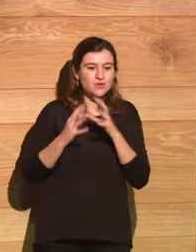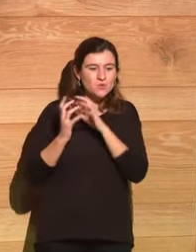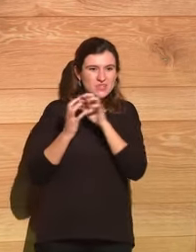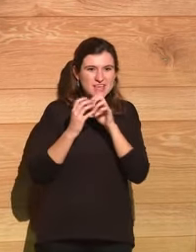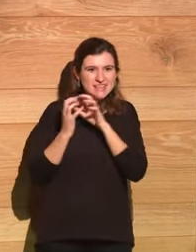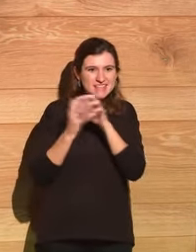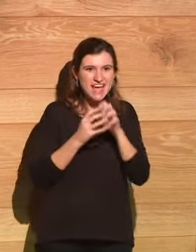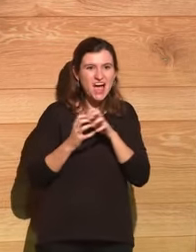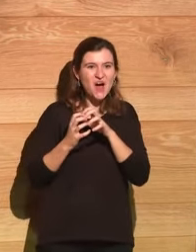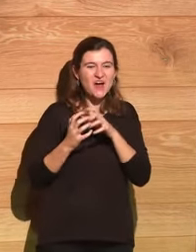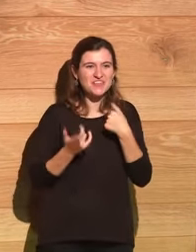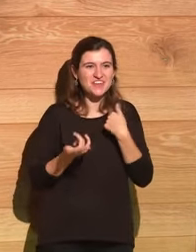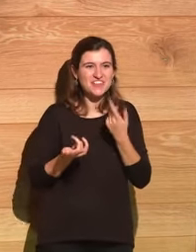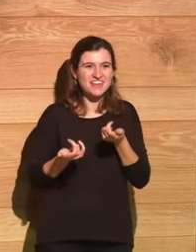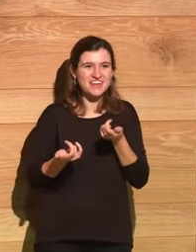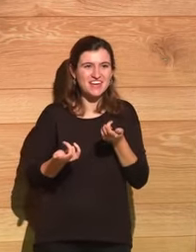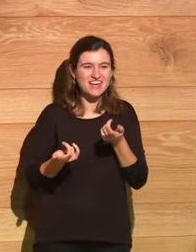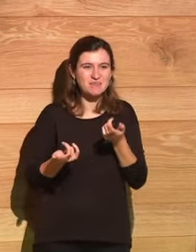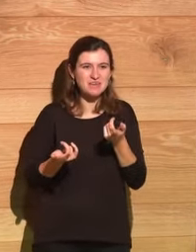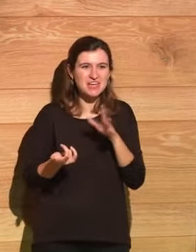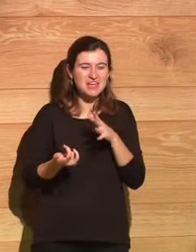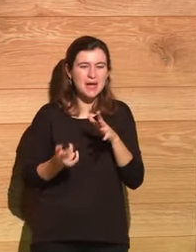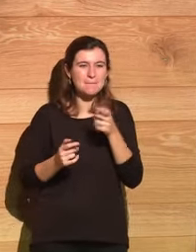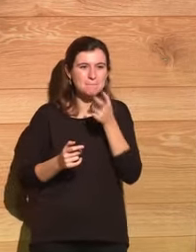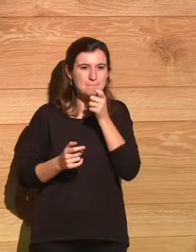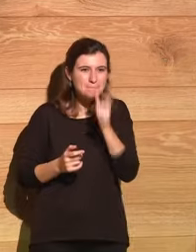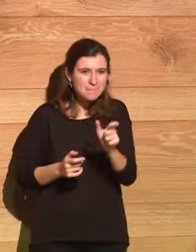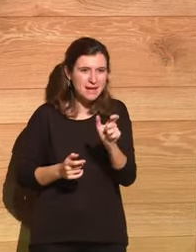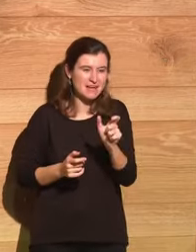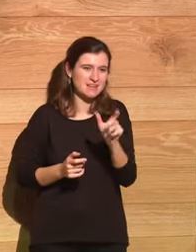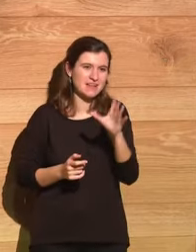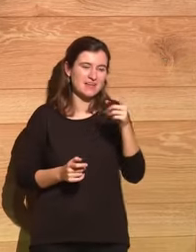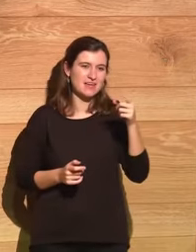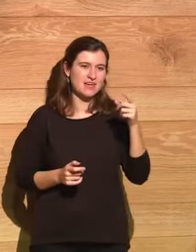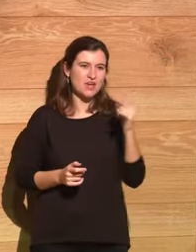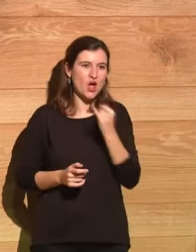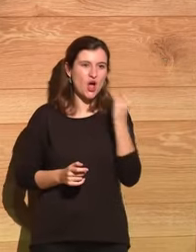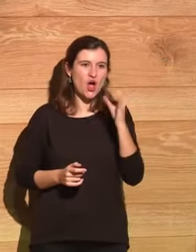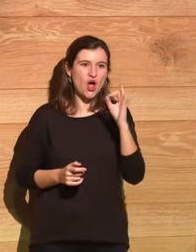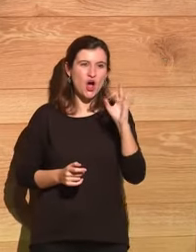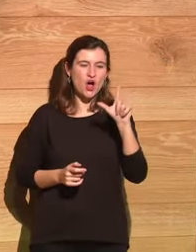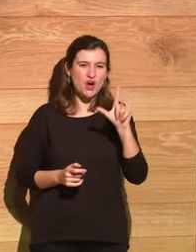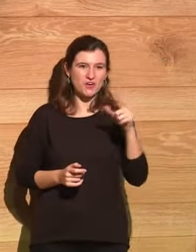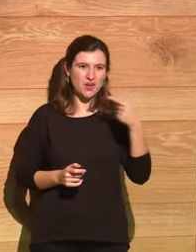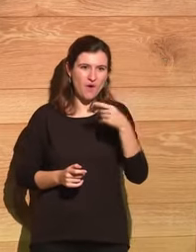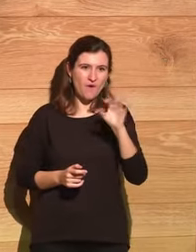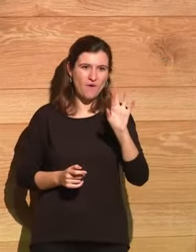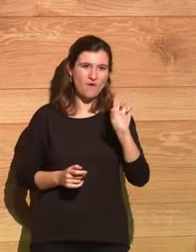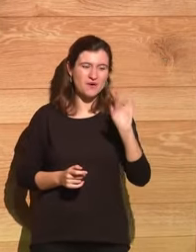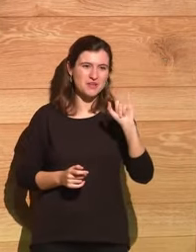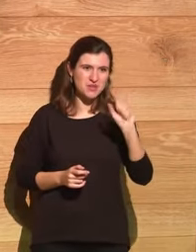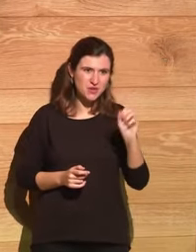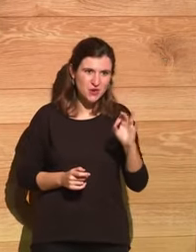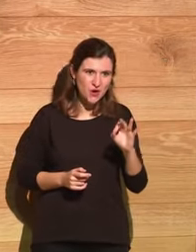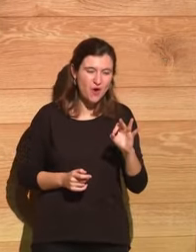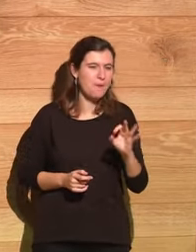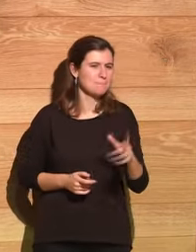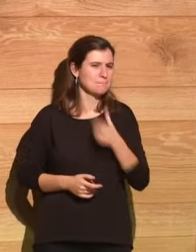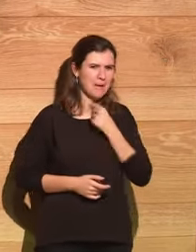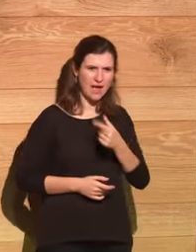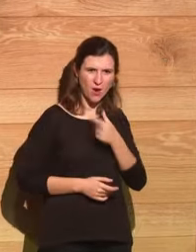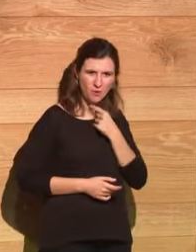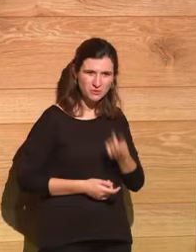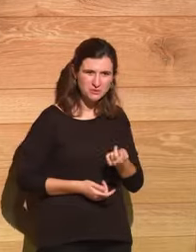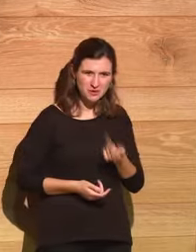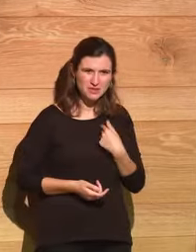del pues eso, ¿no? A mí la palabra jolgorio me gusta y además ahora en tiempos covidicos pues mola más, ¿no? La palabra jolgorio, porque es algo